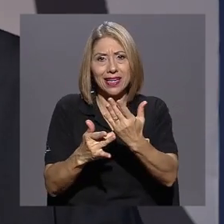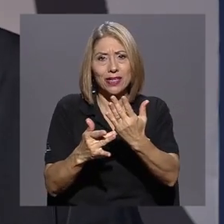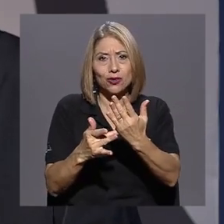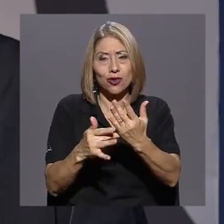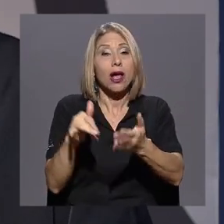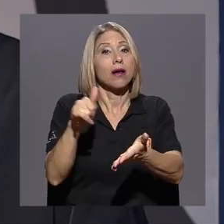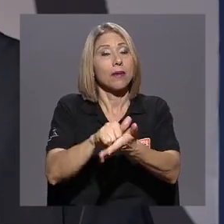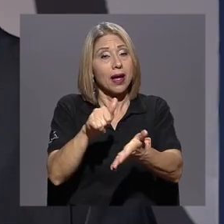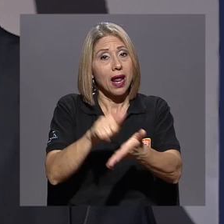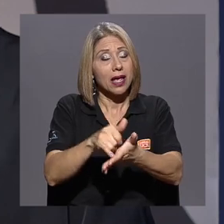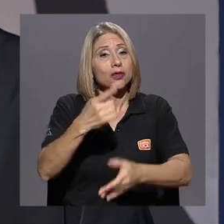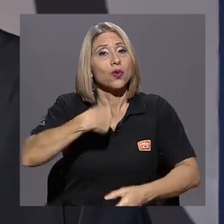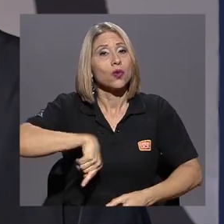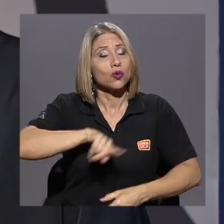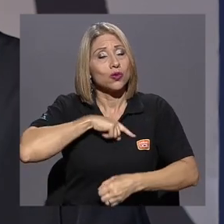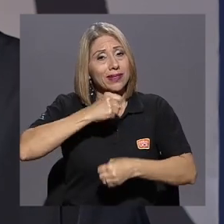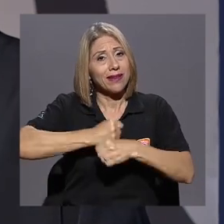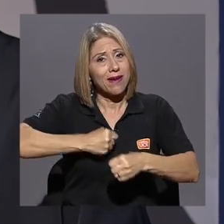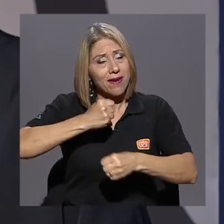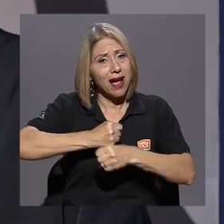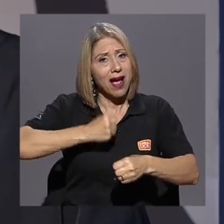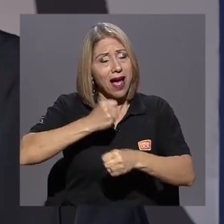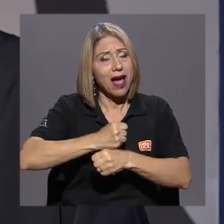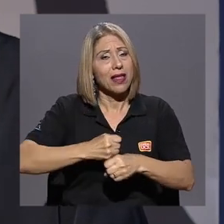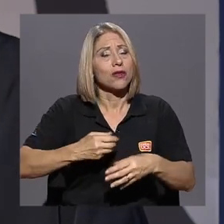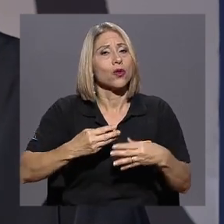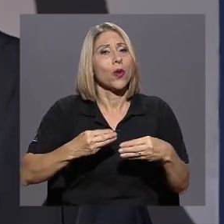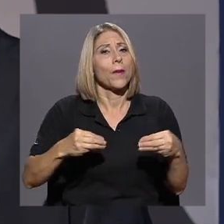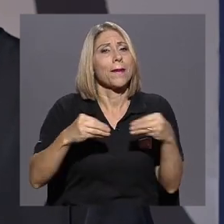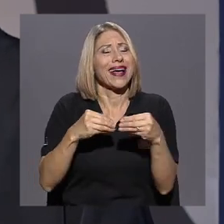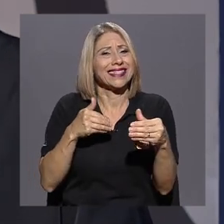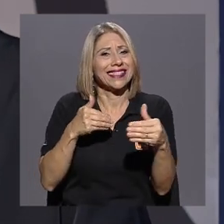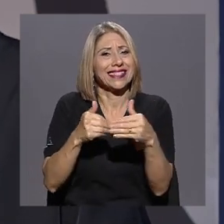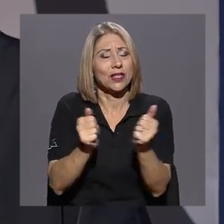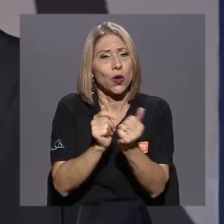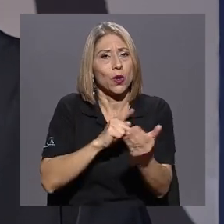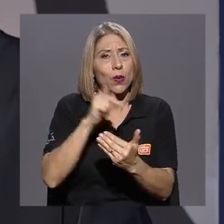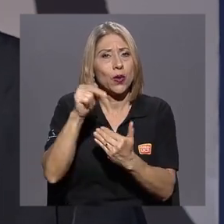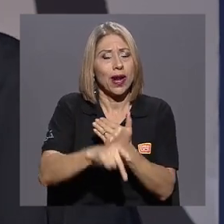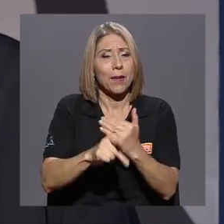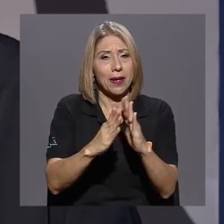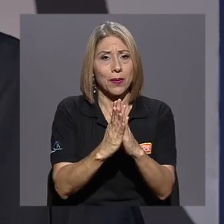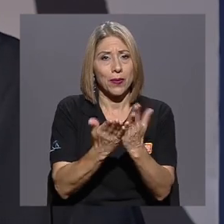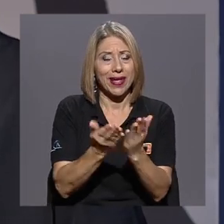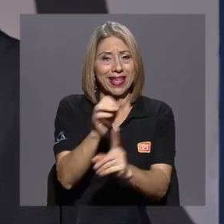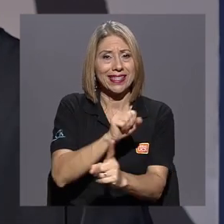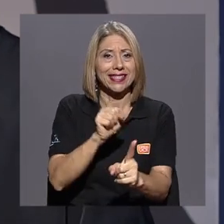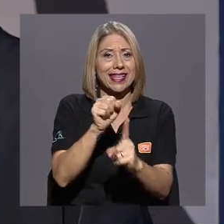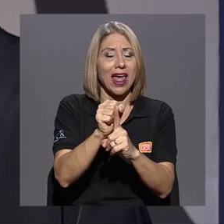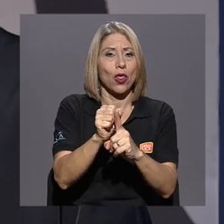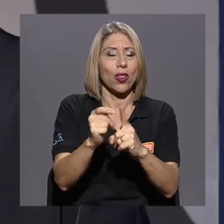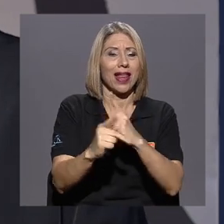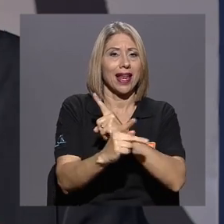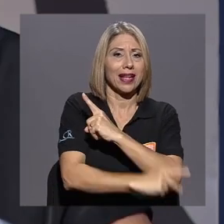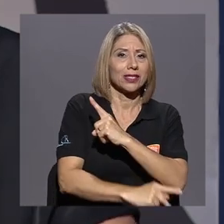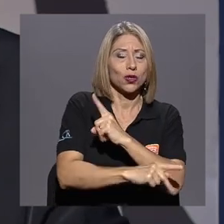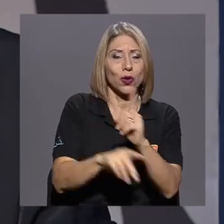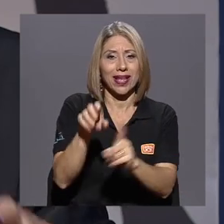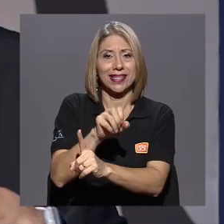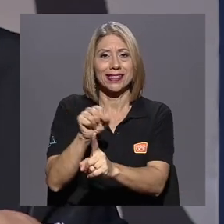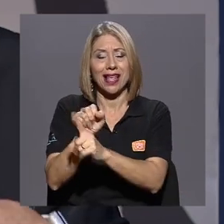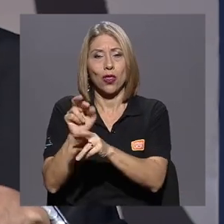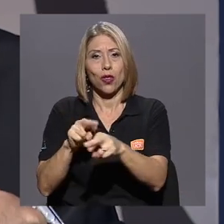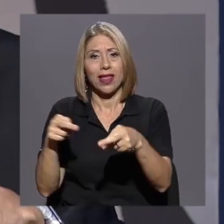para eso incluso estamos trabajando, digamos, más de cerca con lo que es el programa Estado de la Nación y Estado de la Región, ¿verdad?